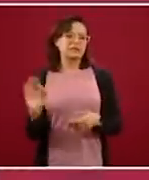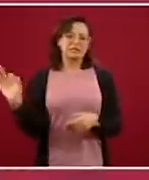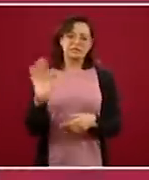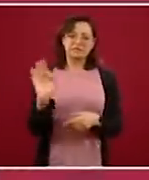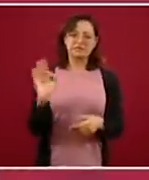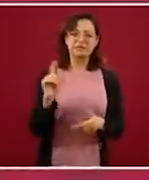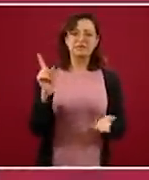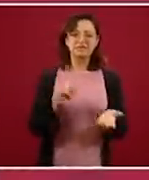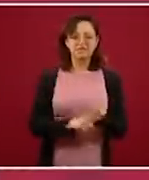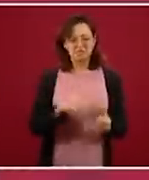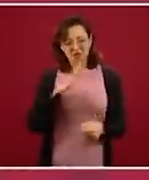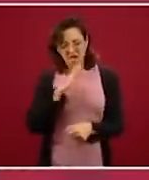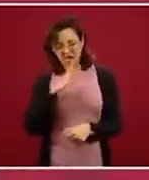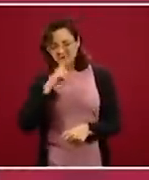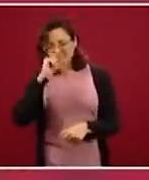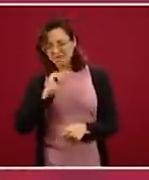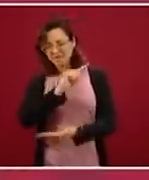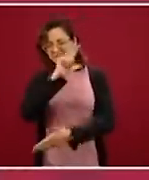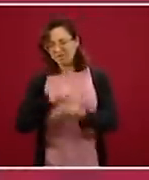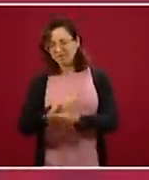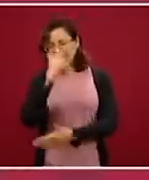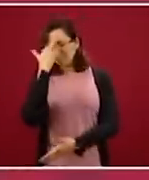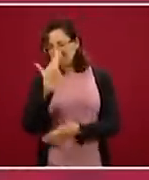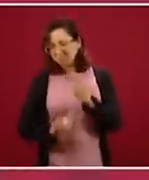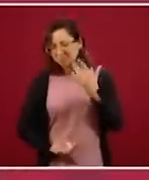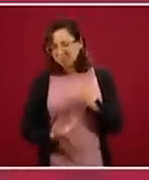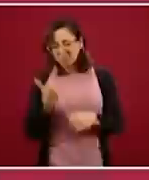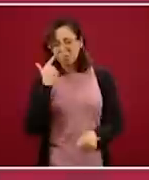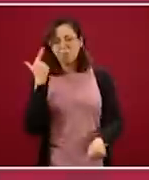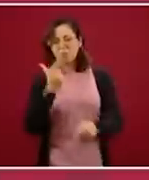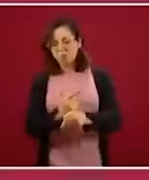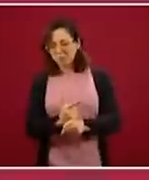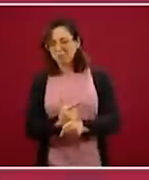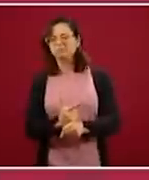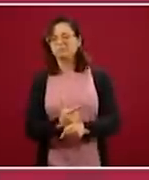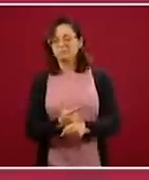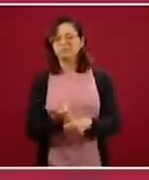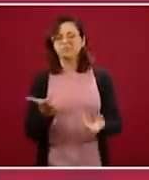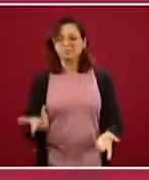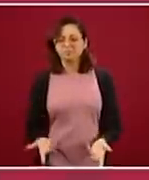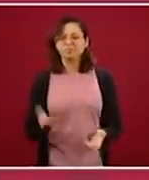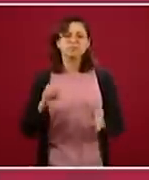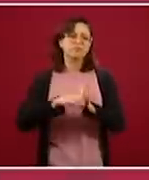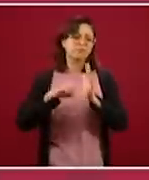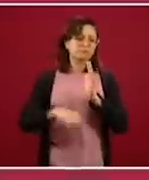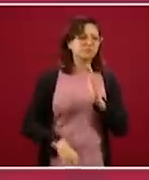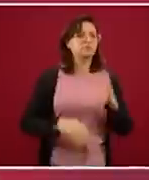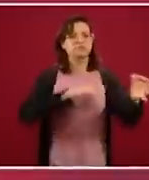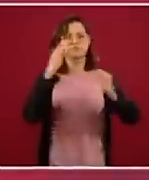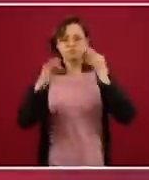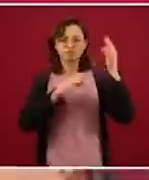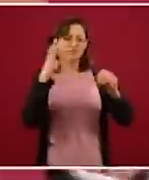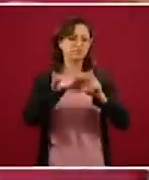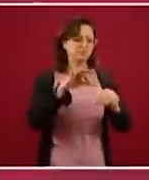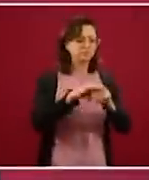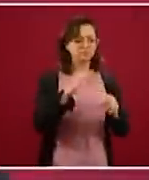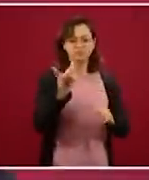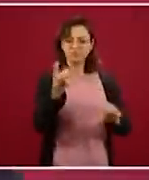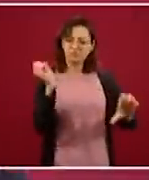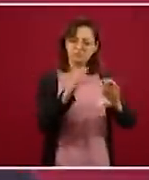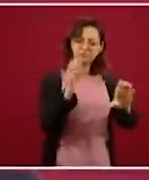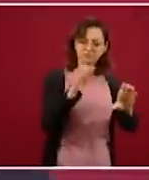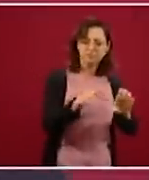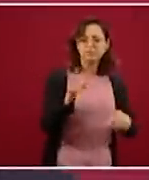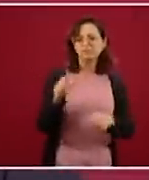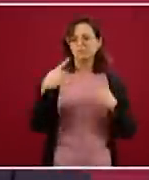encuentran ilegalidades, es decir, donde hay procesos ilegales de financiamiento ilícito a las campañas electorales, de trata de personas e